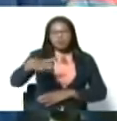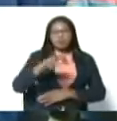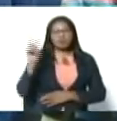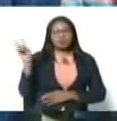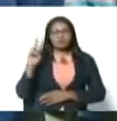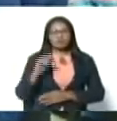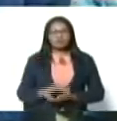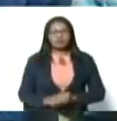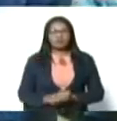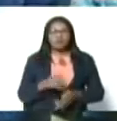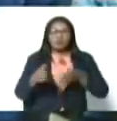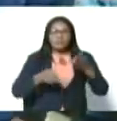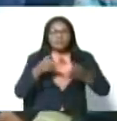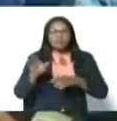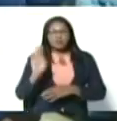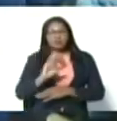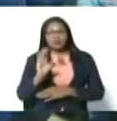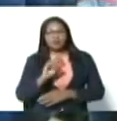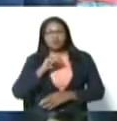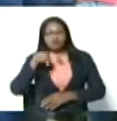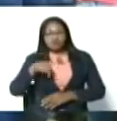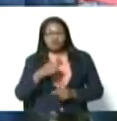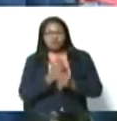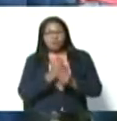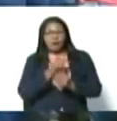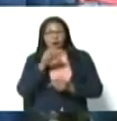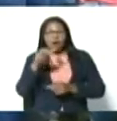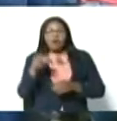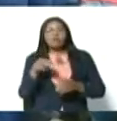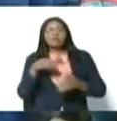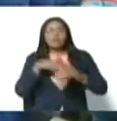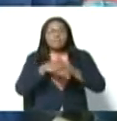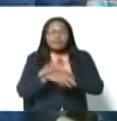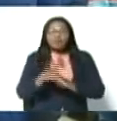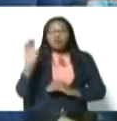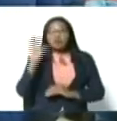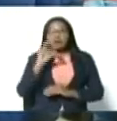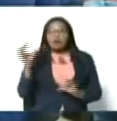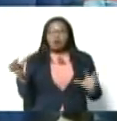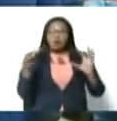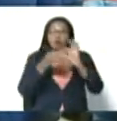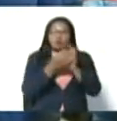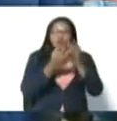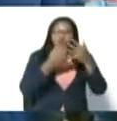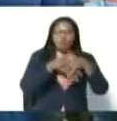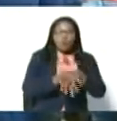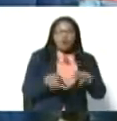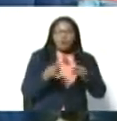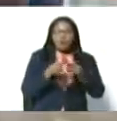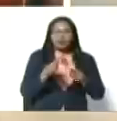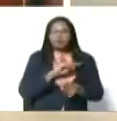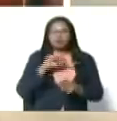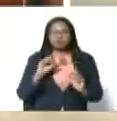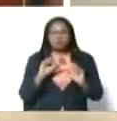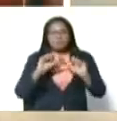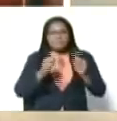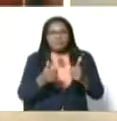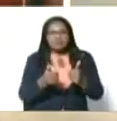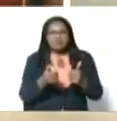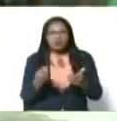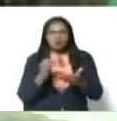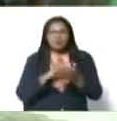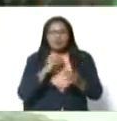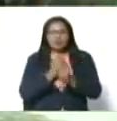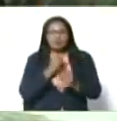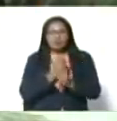el Metro de Caracas. Hoy, los trabajadores del Metro de Caracas, en perfecta unión cívico-militar, vamos a iniciar una